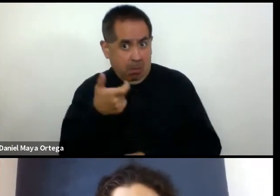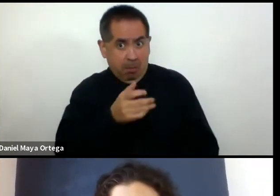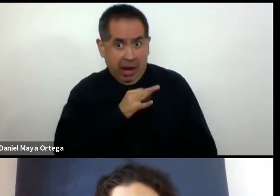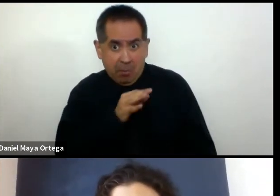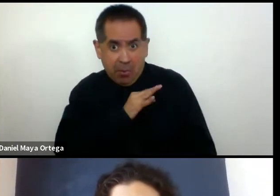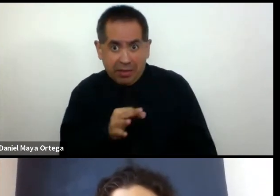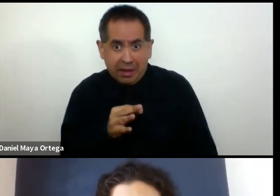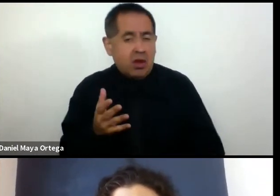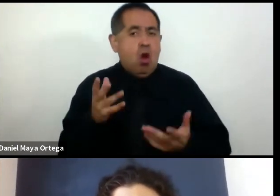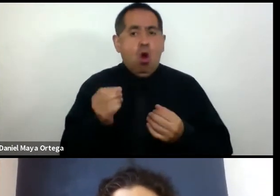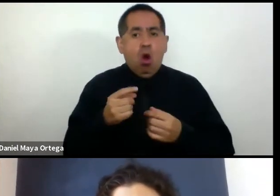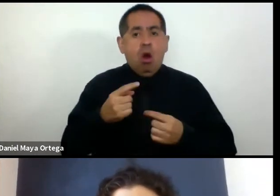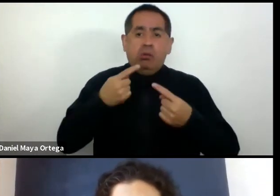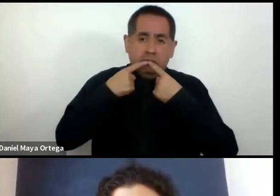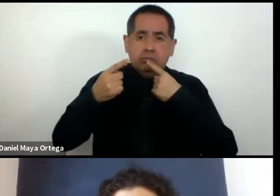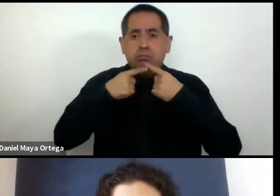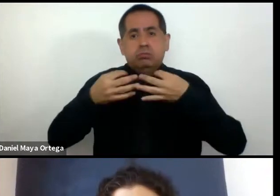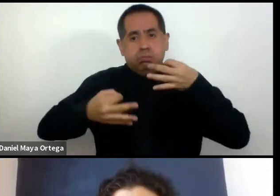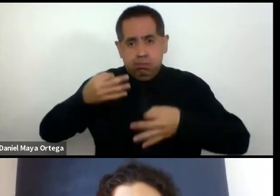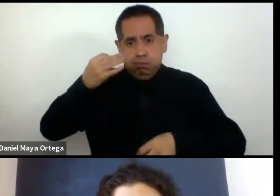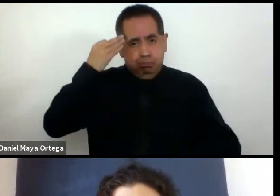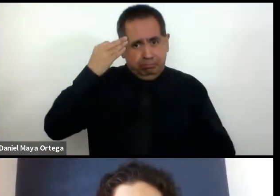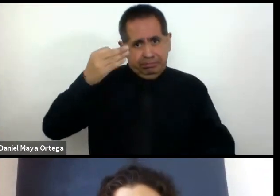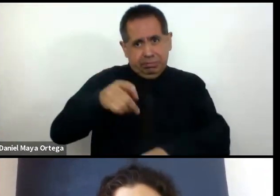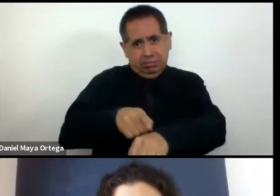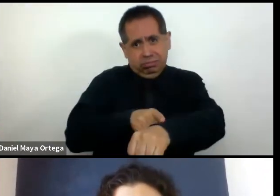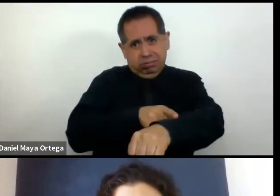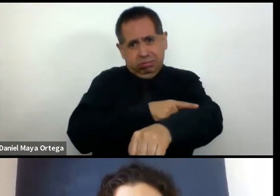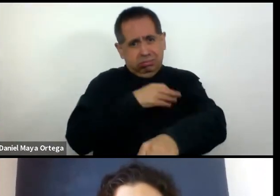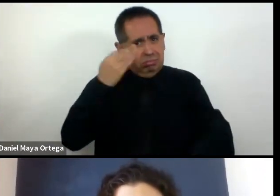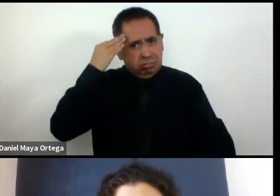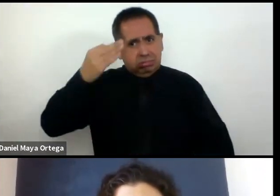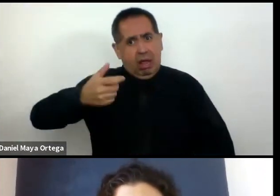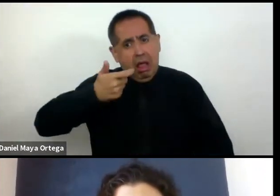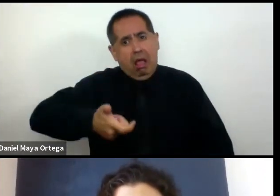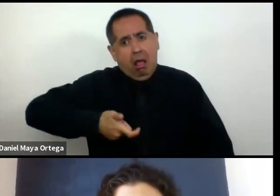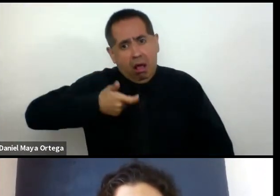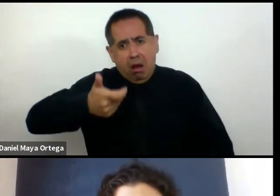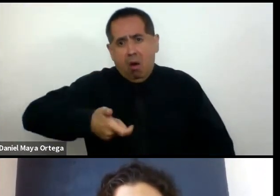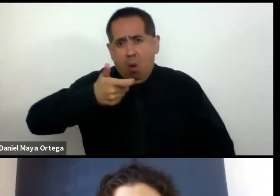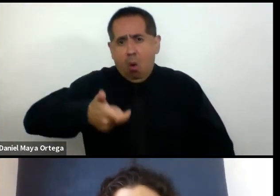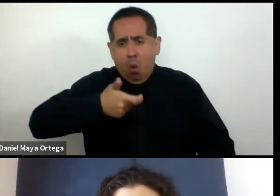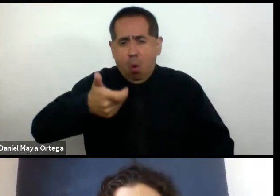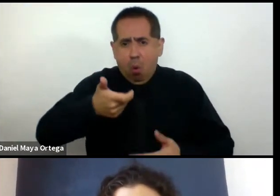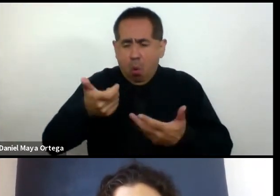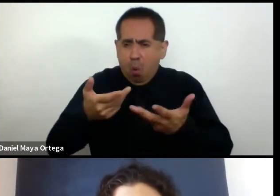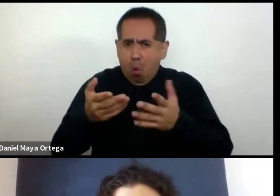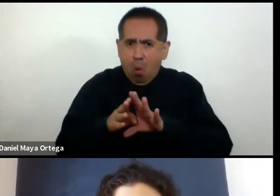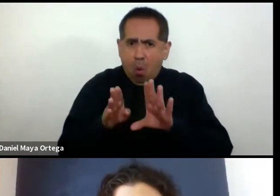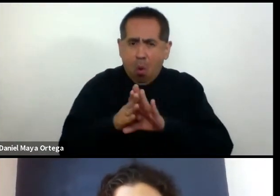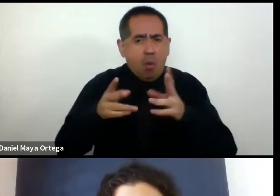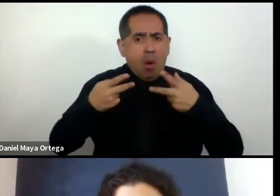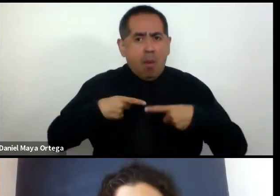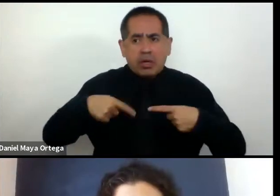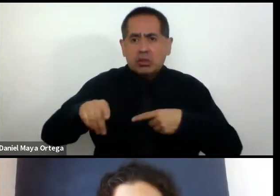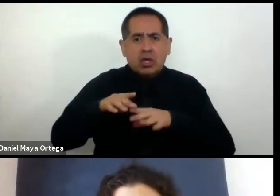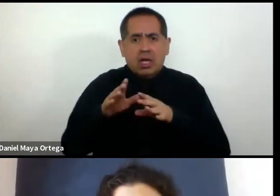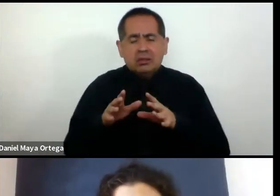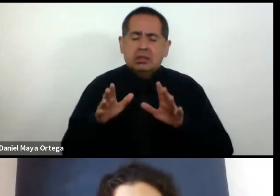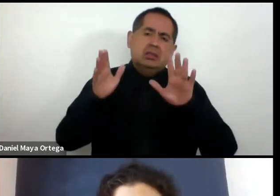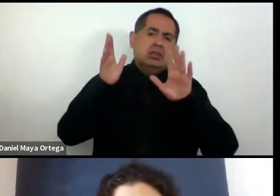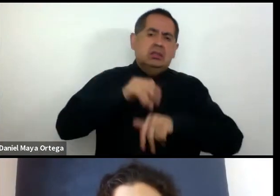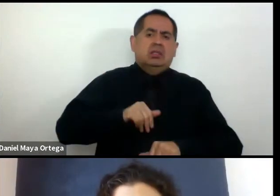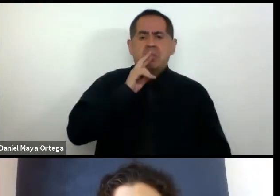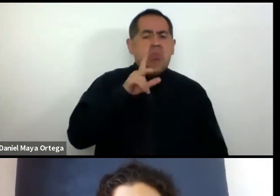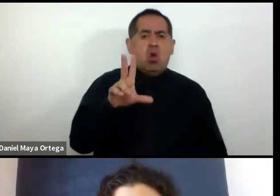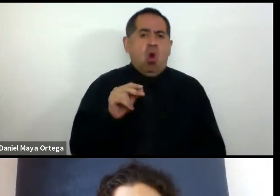largos y que muchas veces eso implican costos. Y entonces vemos cómo muchas personas deciden mejor no